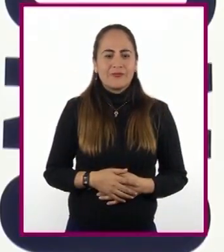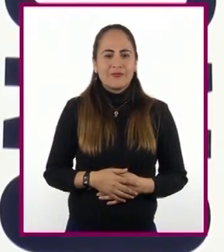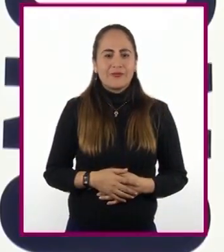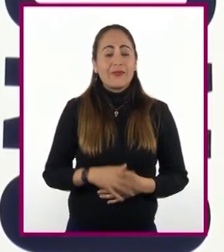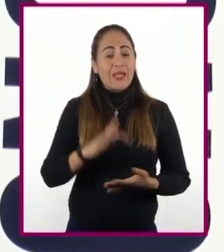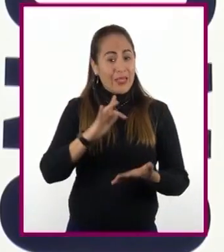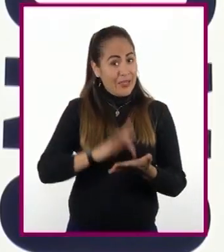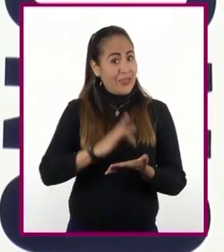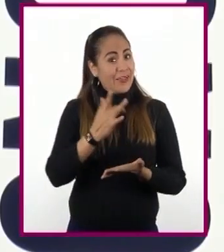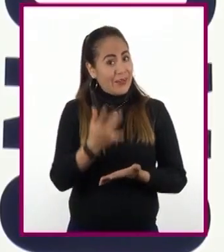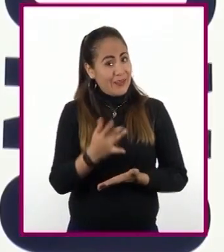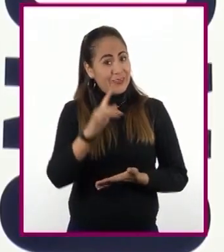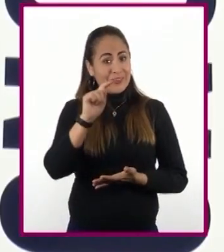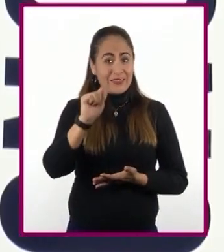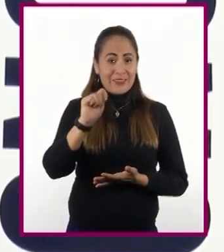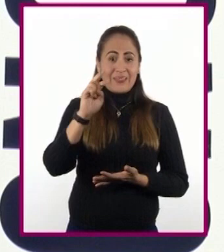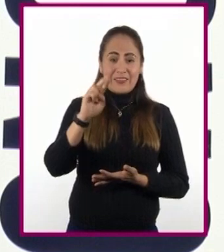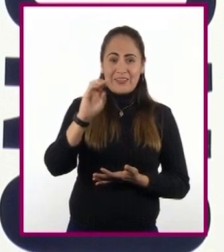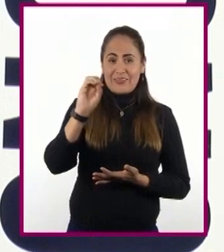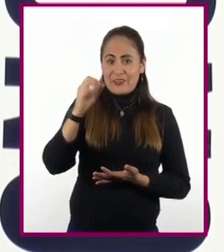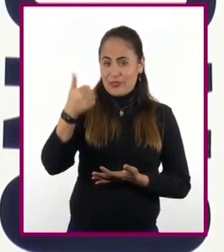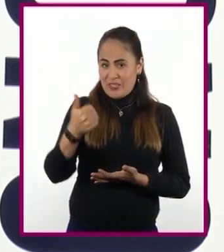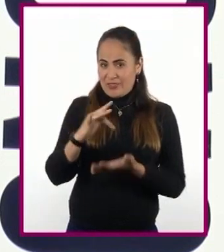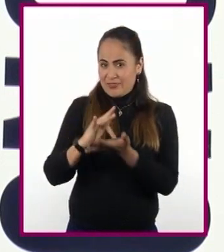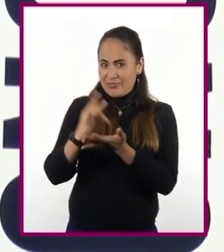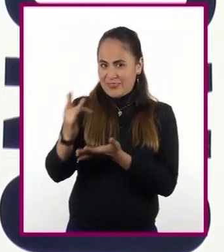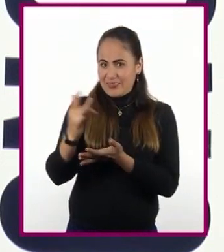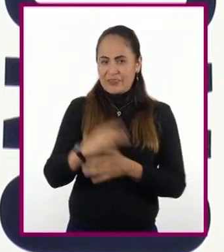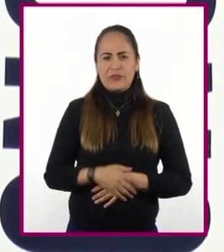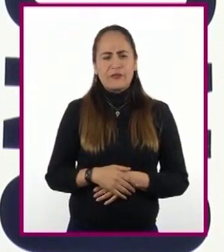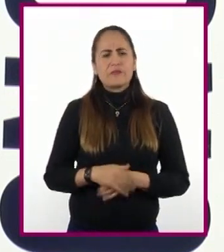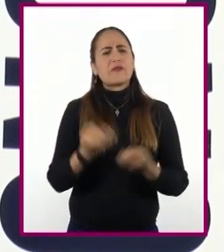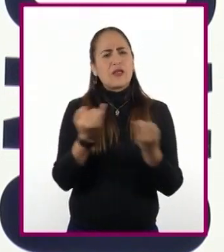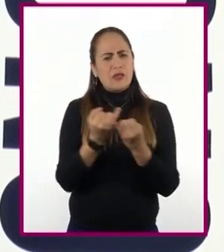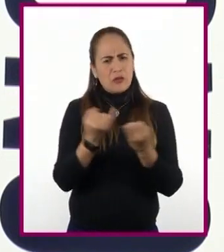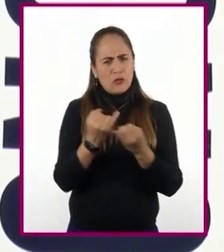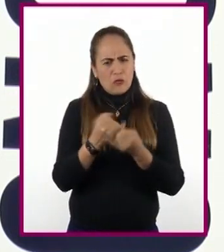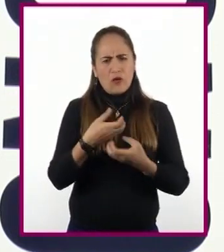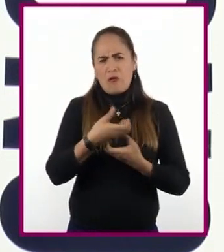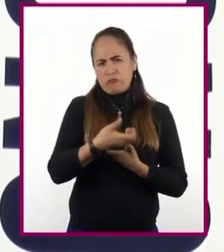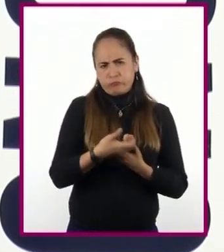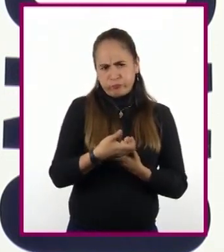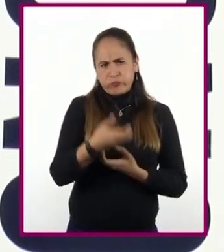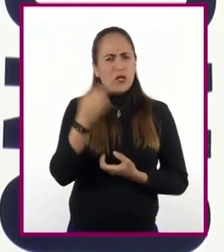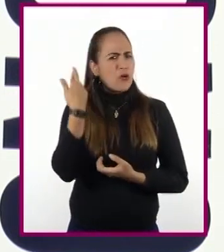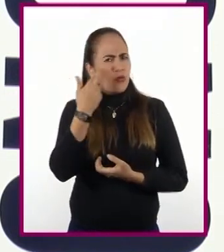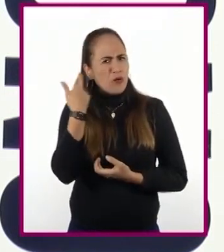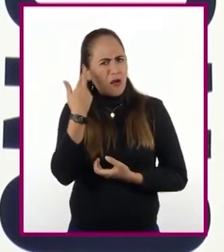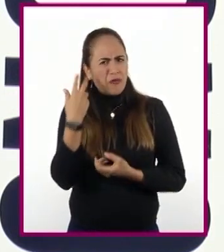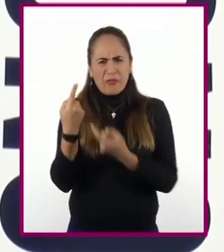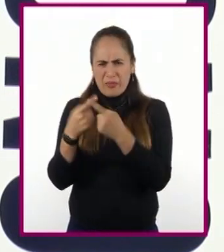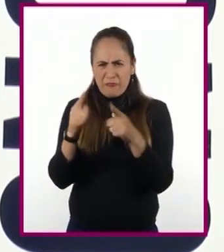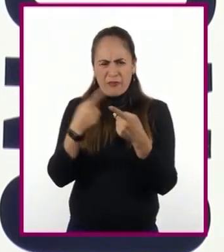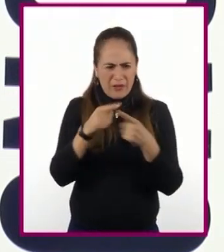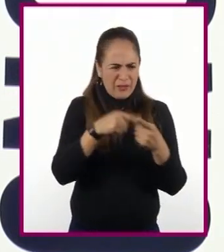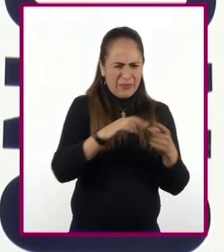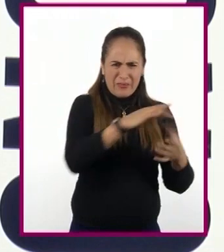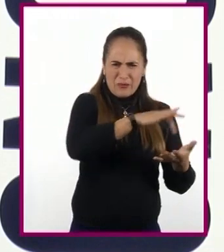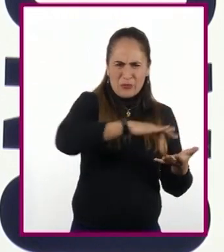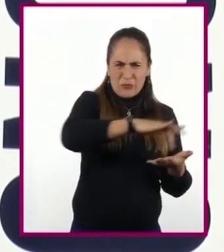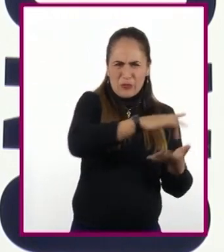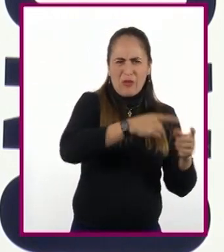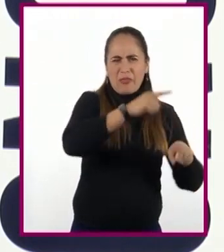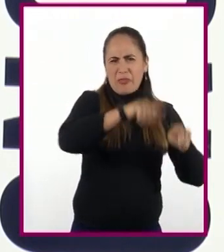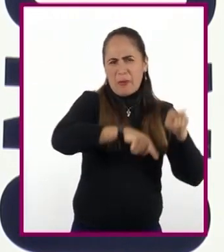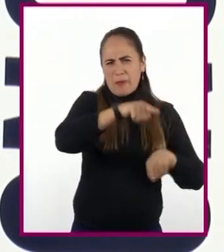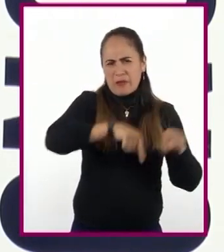Gracias por la información, TR06. Así como los dispositivos de almacenamiento de audio que fueron transformándose dependiendo de